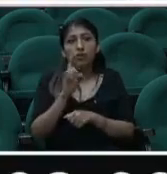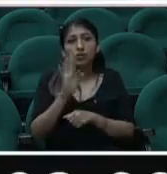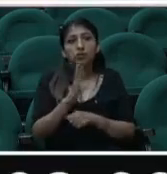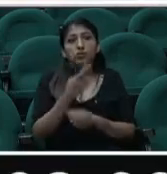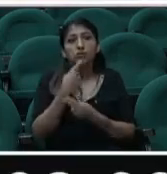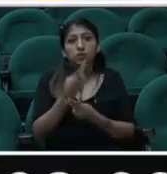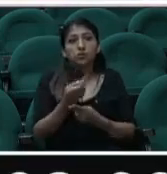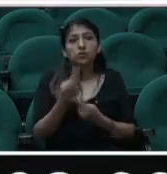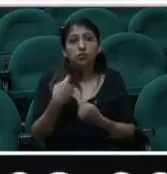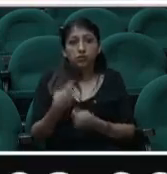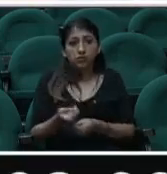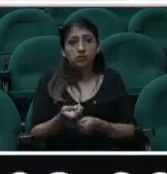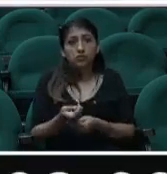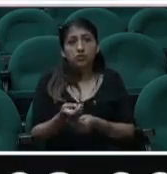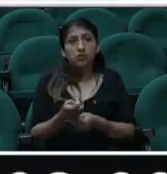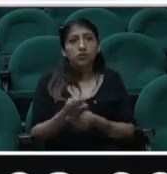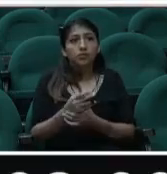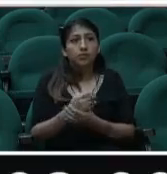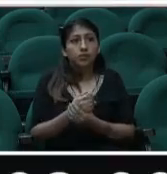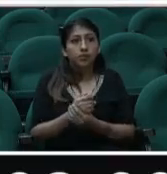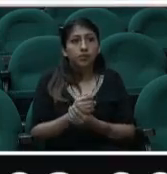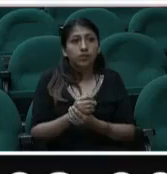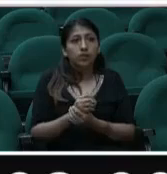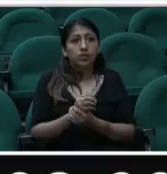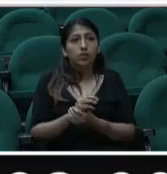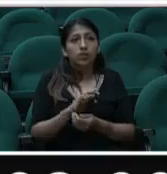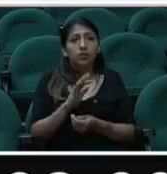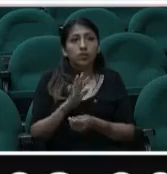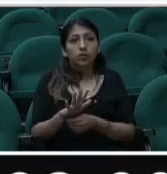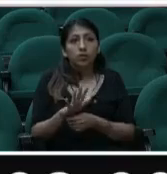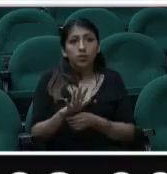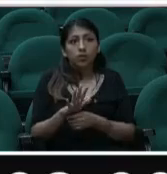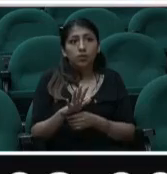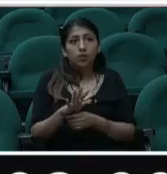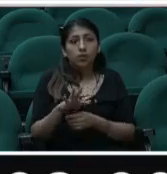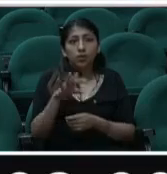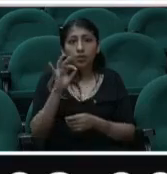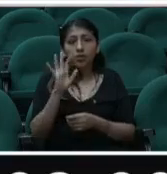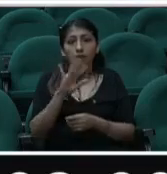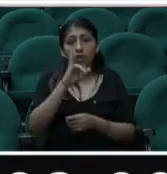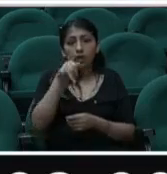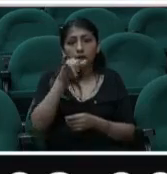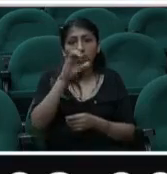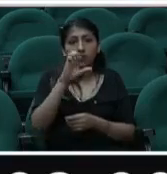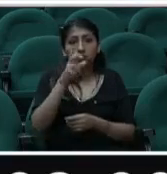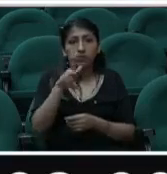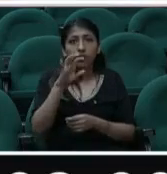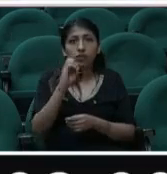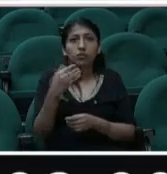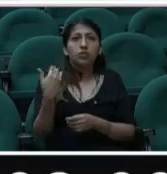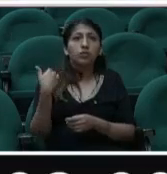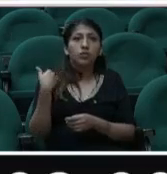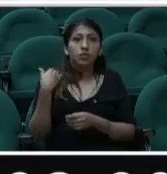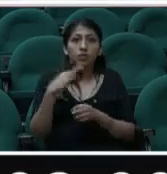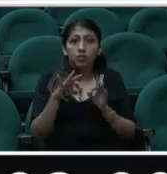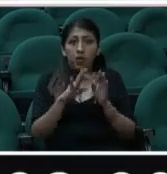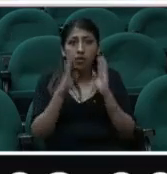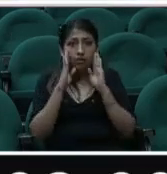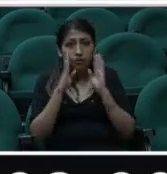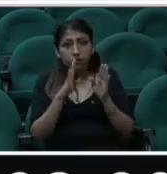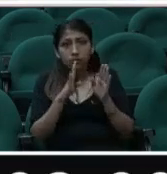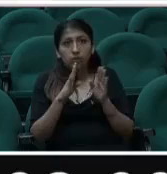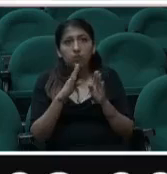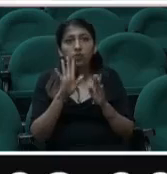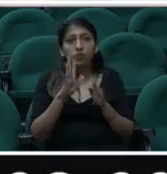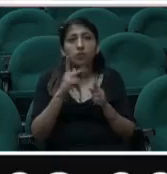exposición y en este caso en este caso el candidato cachero tienes tiene que estar muy pendiente a